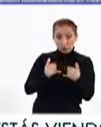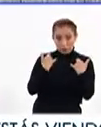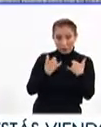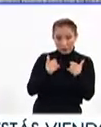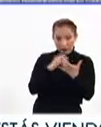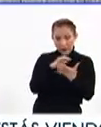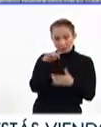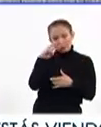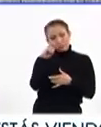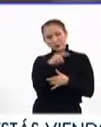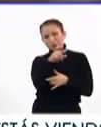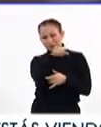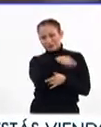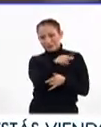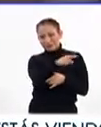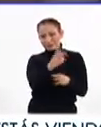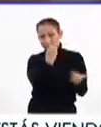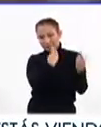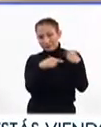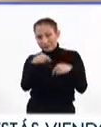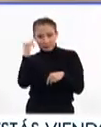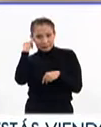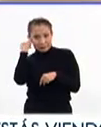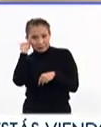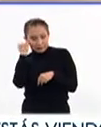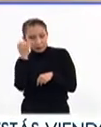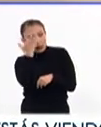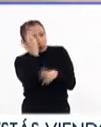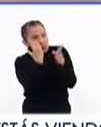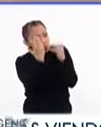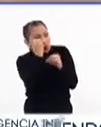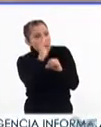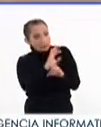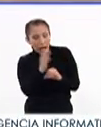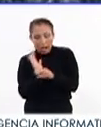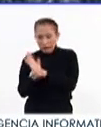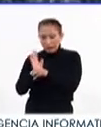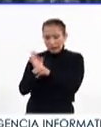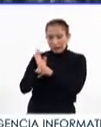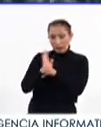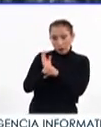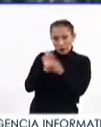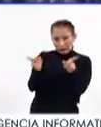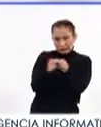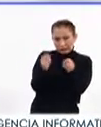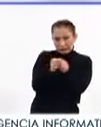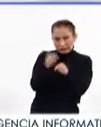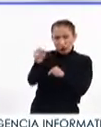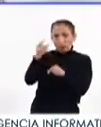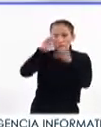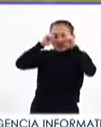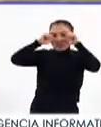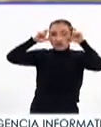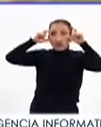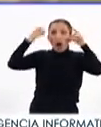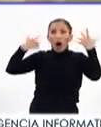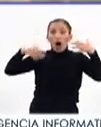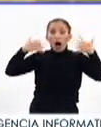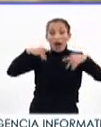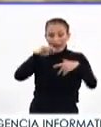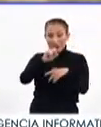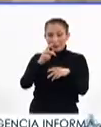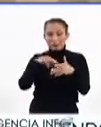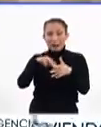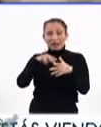en su mayoría los que vendrán indígenas, que han hecho ya películas, cortometrajes de realidad virtual. Es